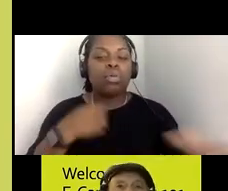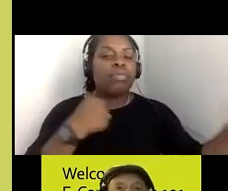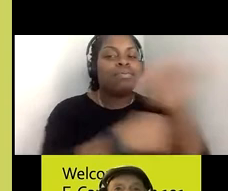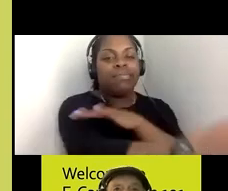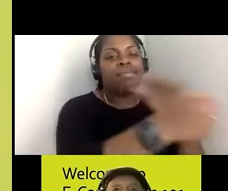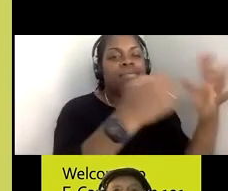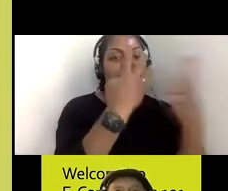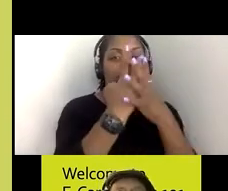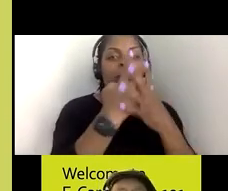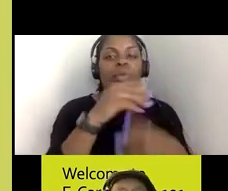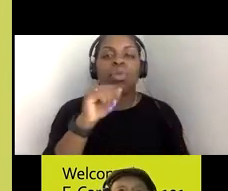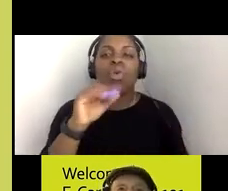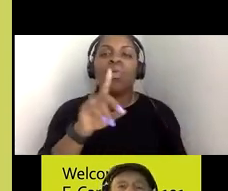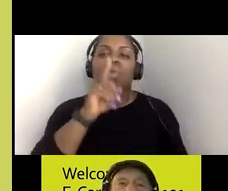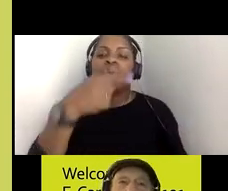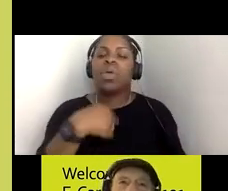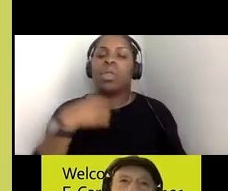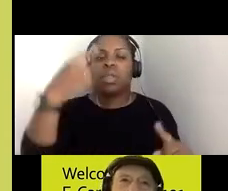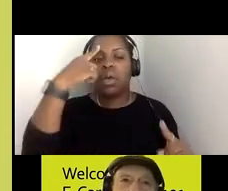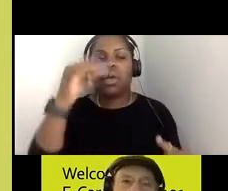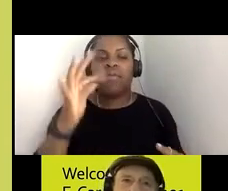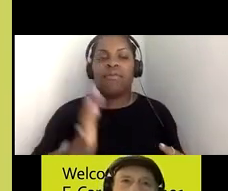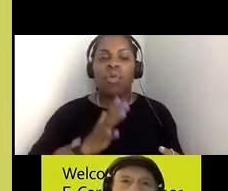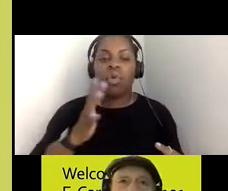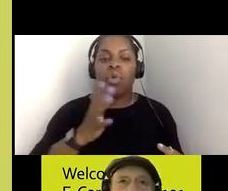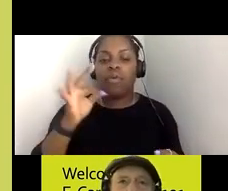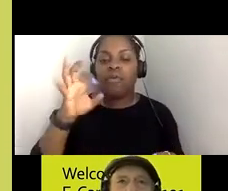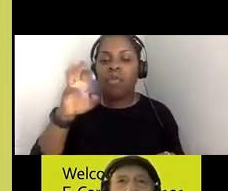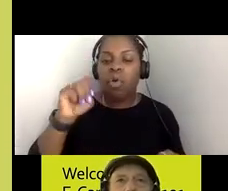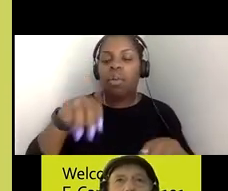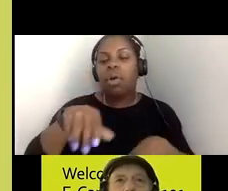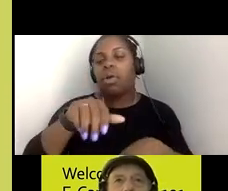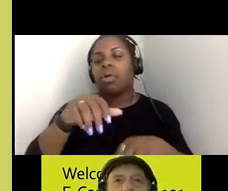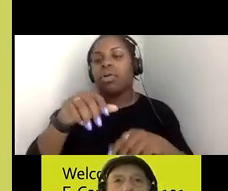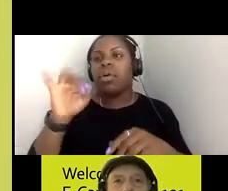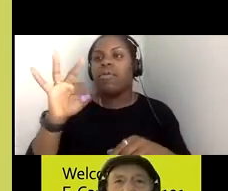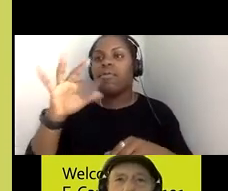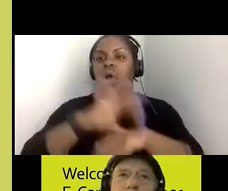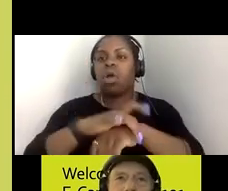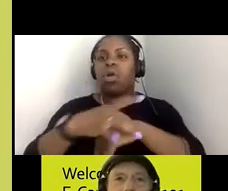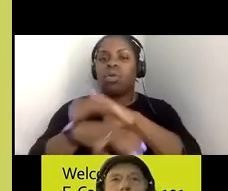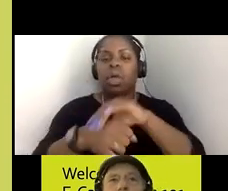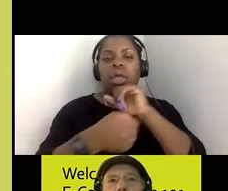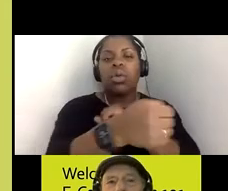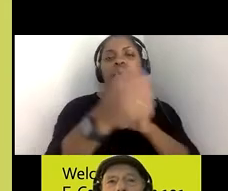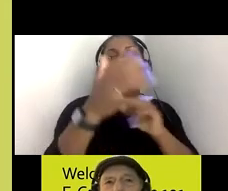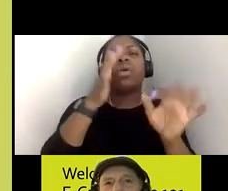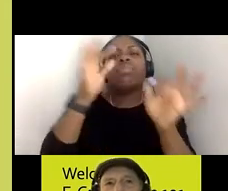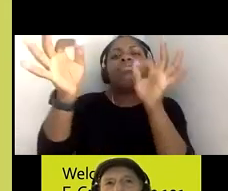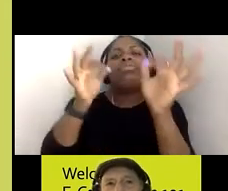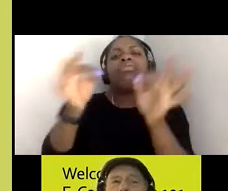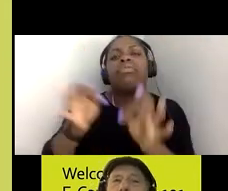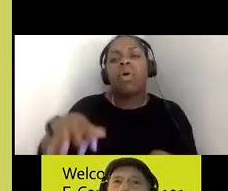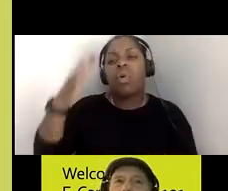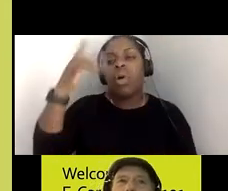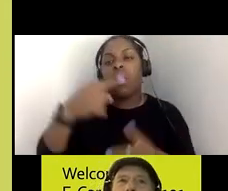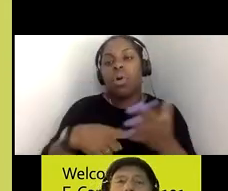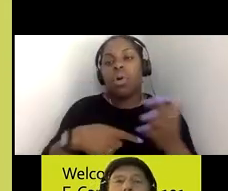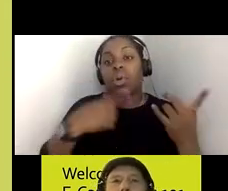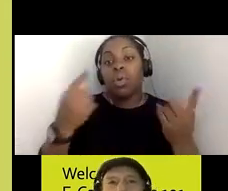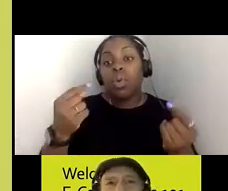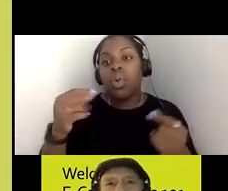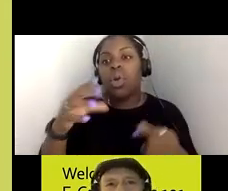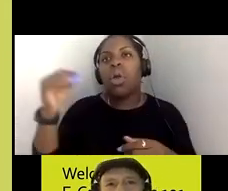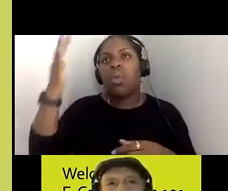a la encarcelación puede ser una forma alternativa, y vamos a hablarlo de